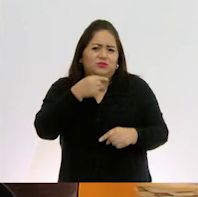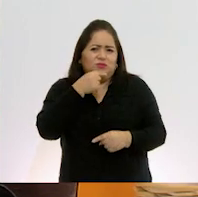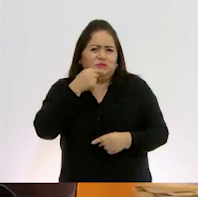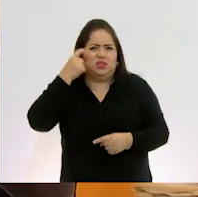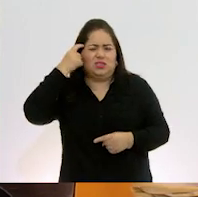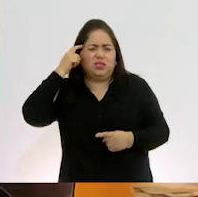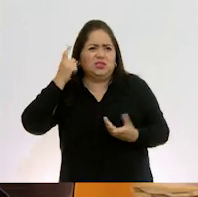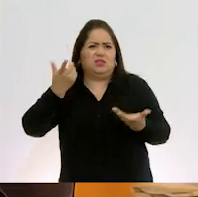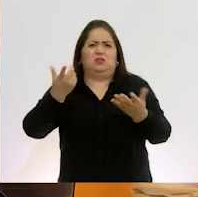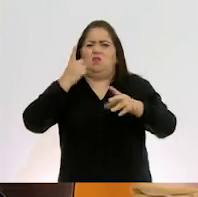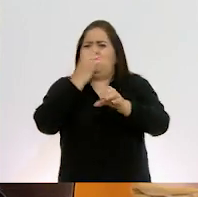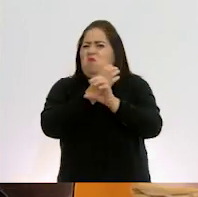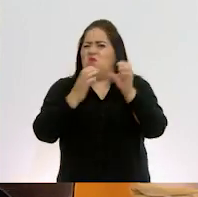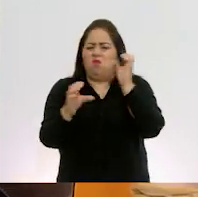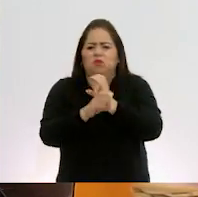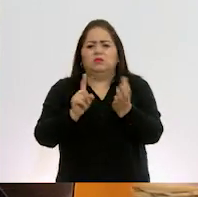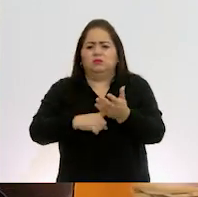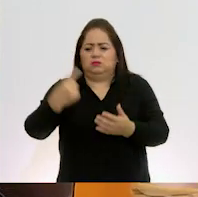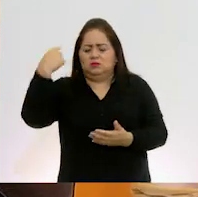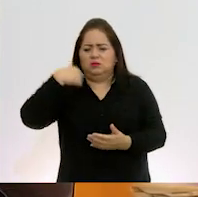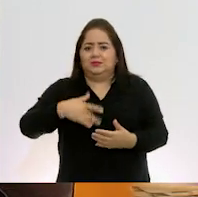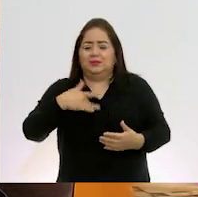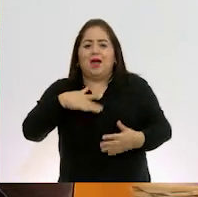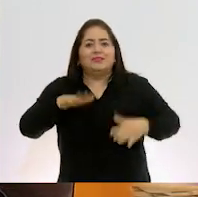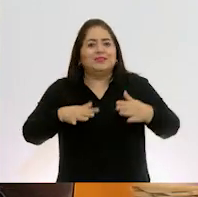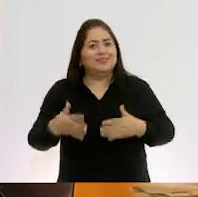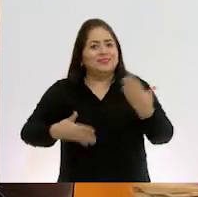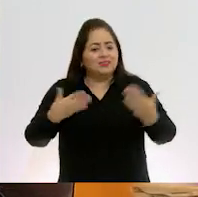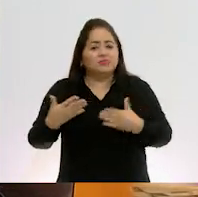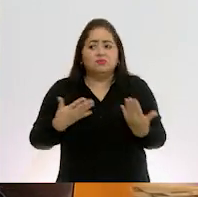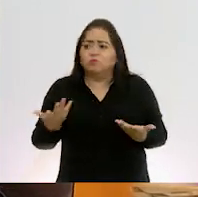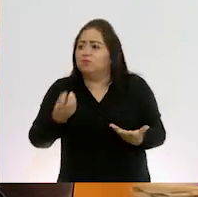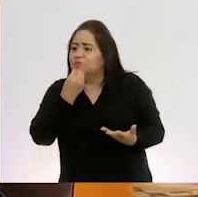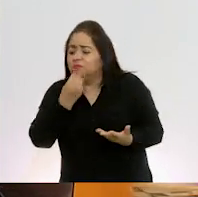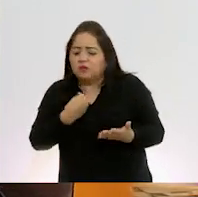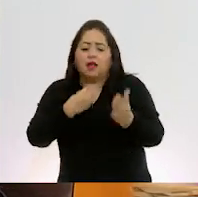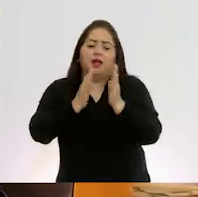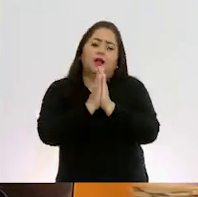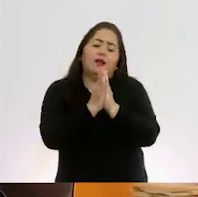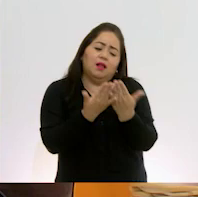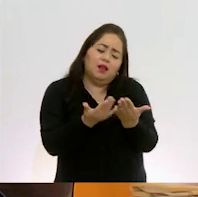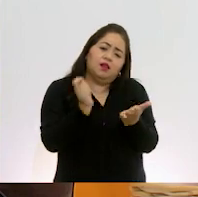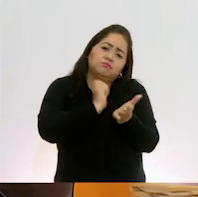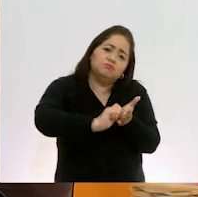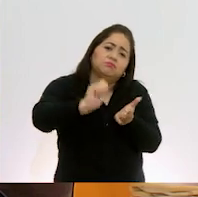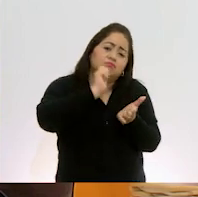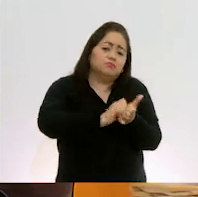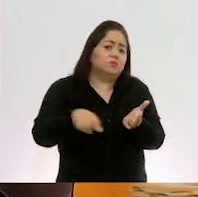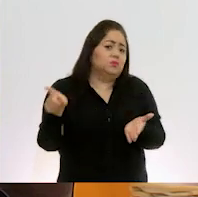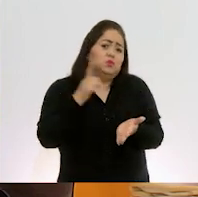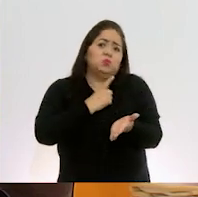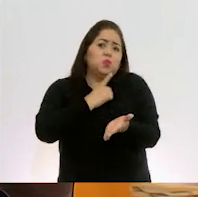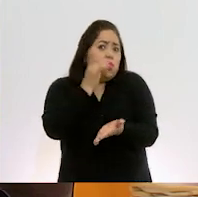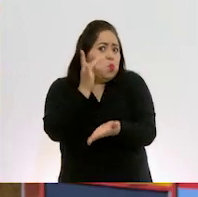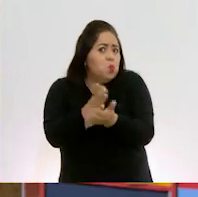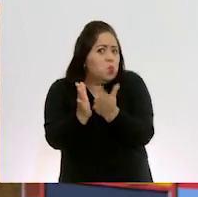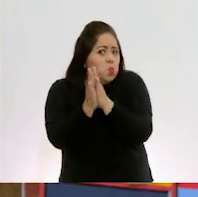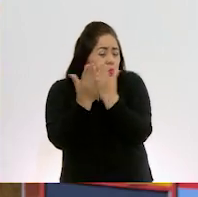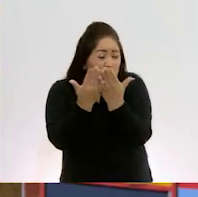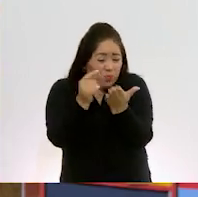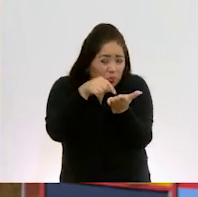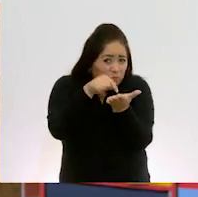de enojo o sentimientos de alegría, lo llevó por medio de un diario, ¿sí escuchaste?